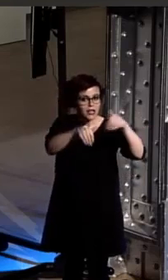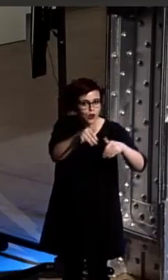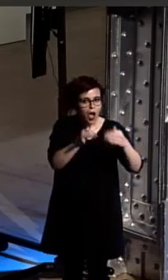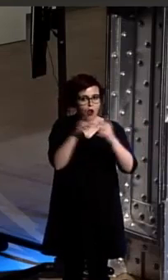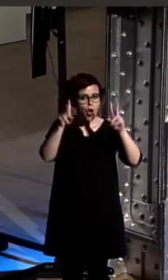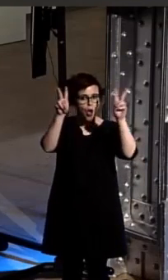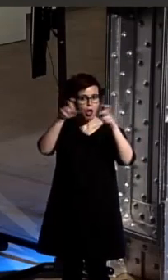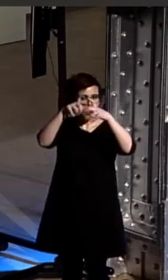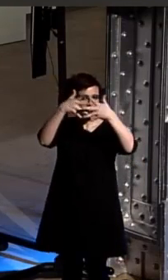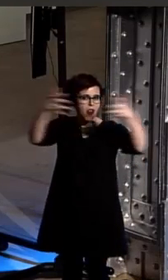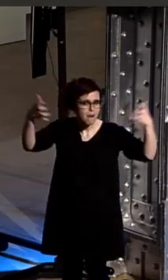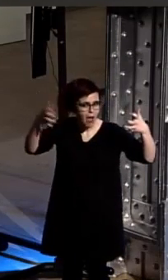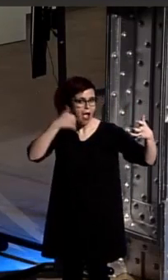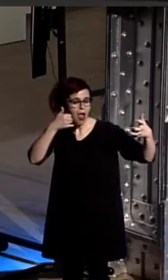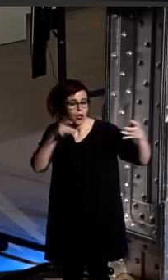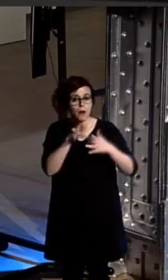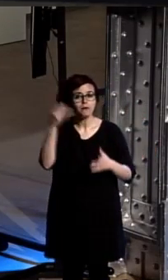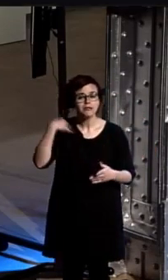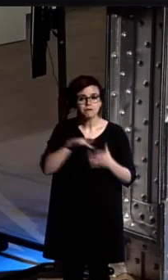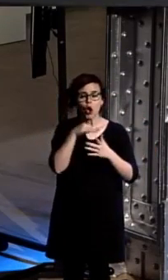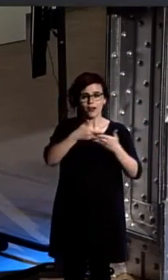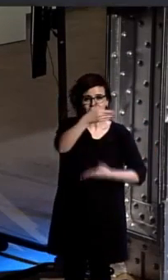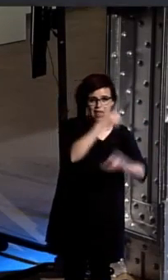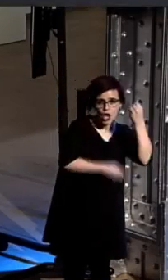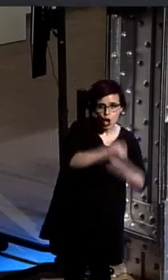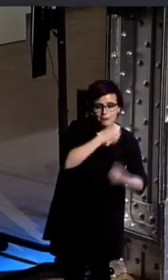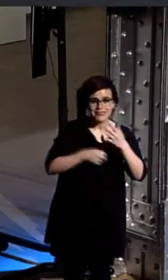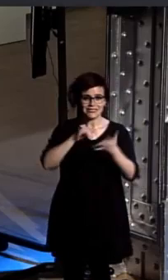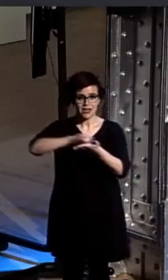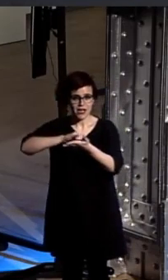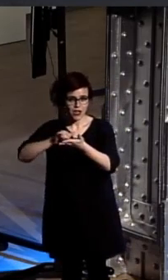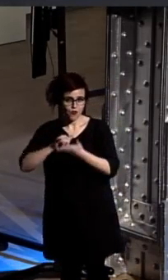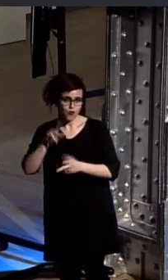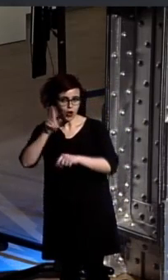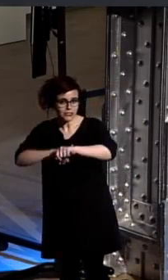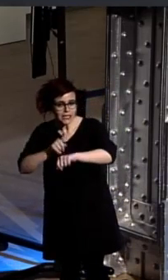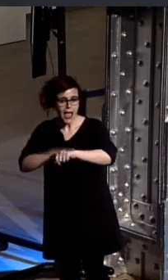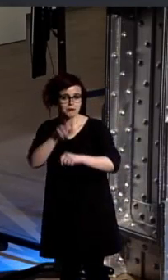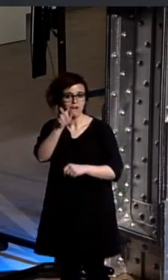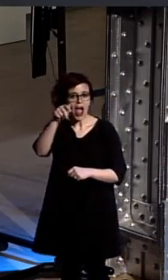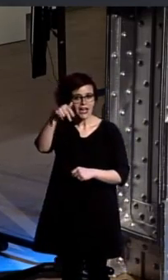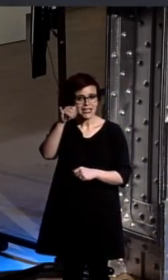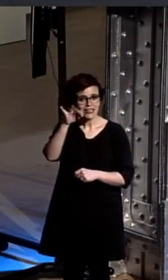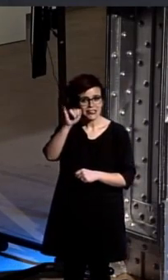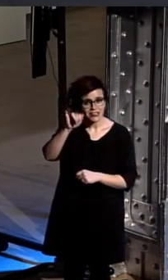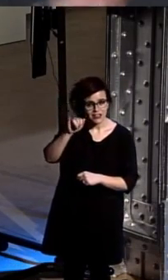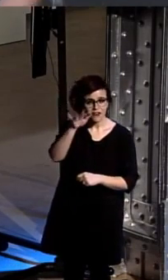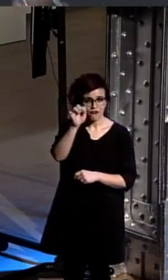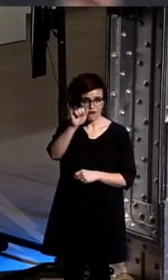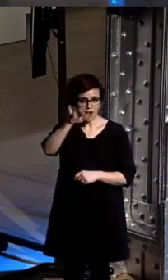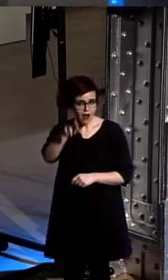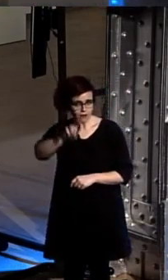no? Kevin Randall escribe en The Economist, The New York Times, también en The Vanity Fair. Queremos que suba ya el escenario suyo,